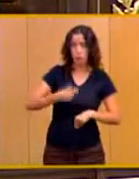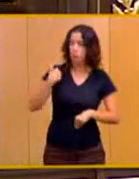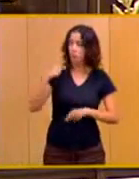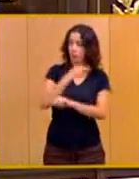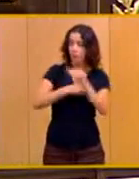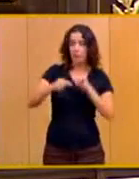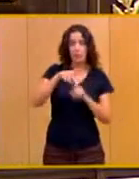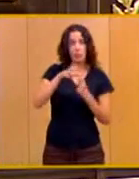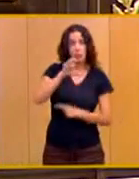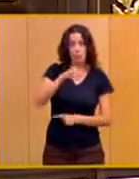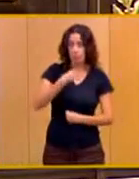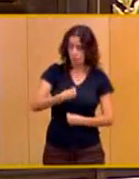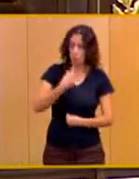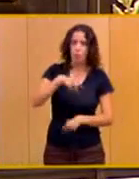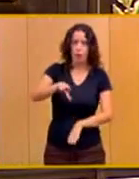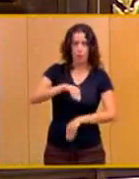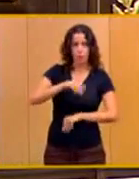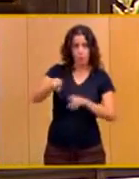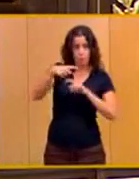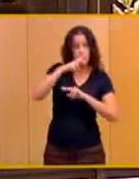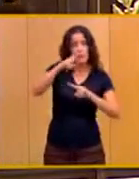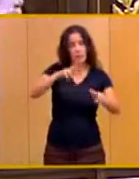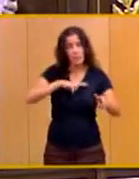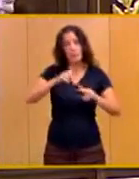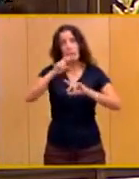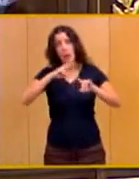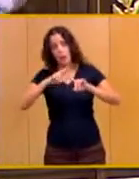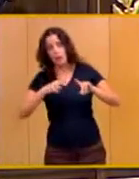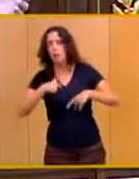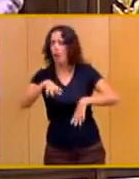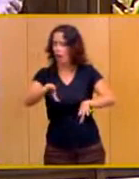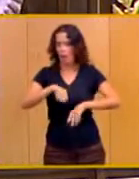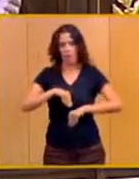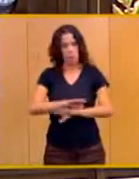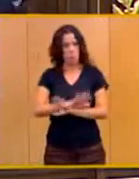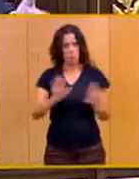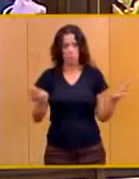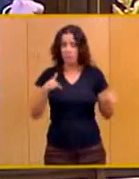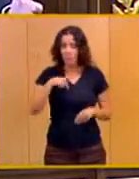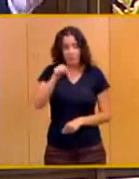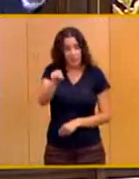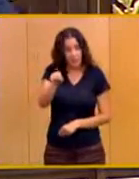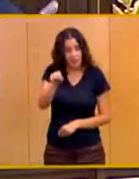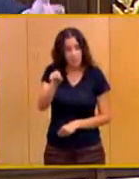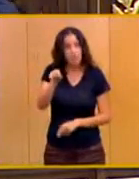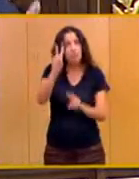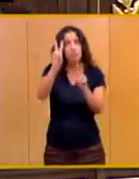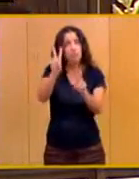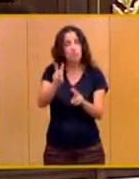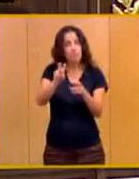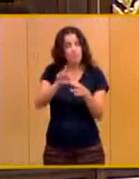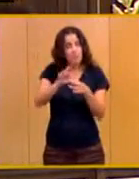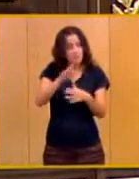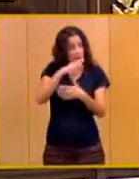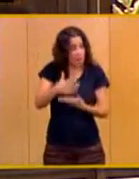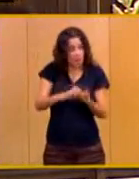me va a decir luego en la réplica y en la dúplica se lo hay. Pero eso no tiene nada que ver con el asunto del que estamos hablando